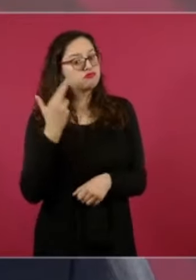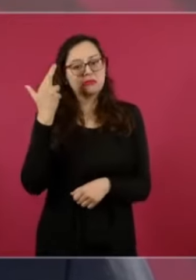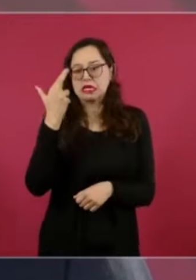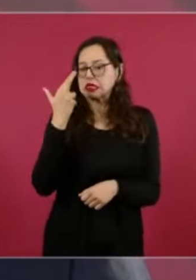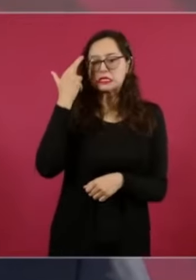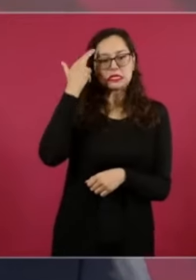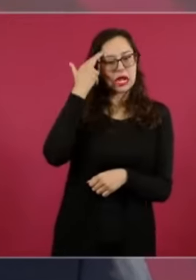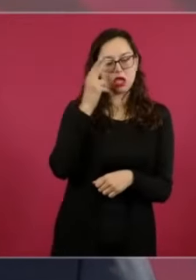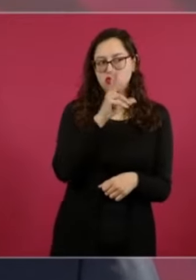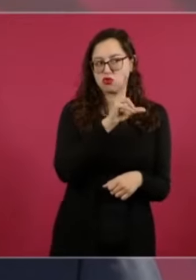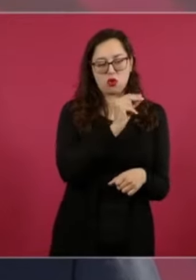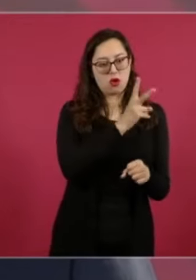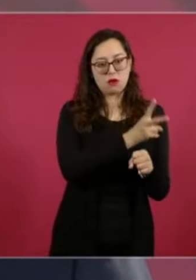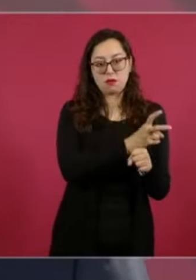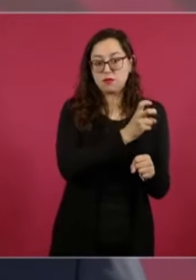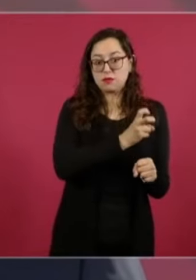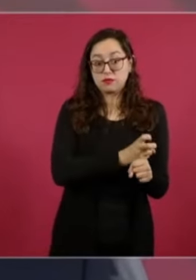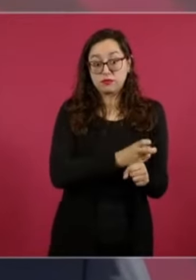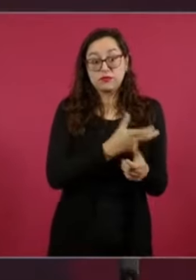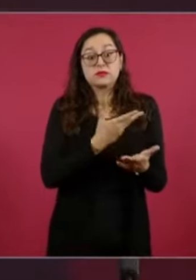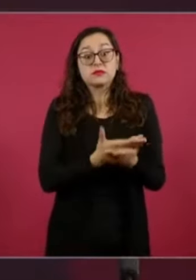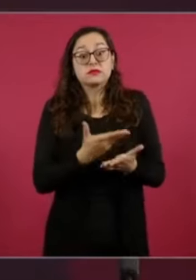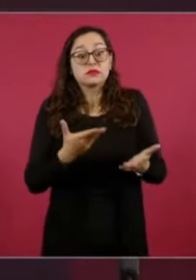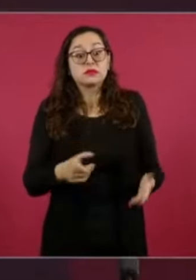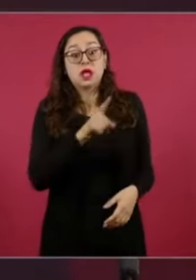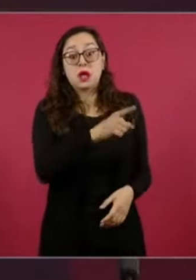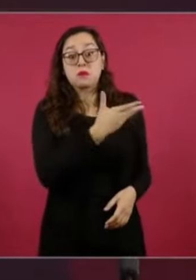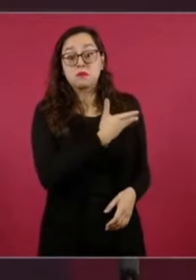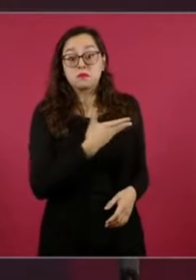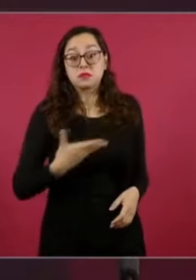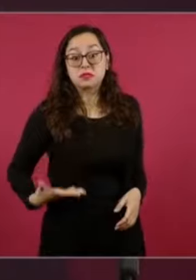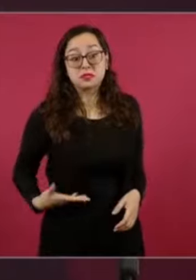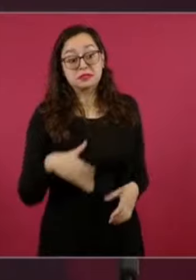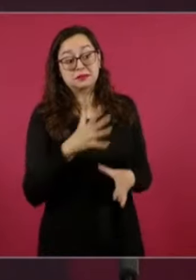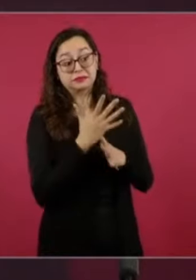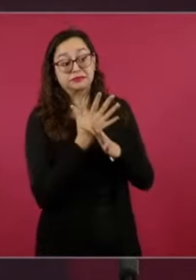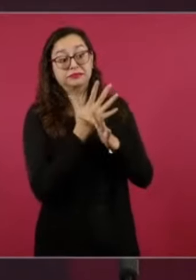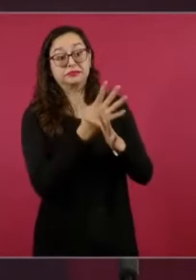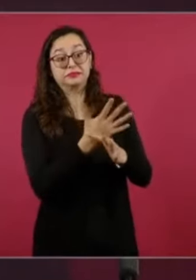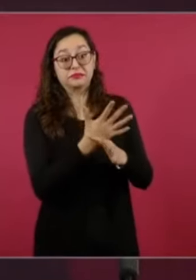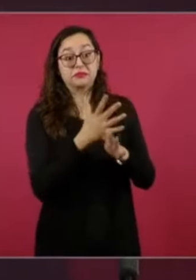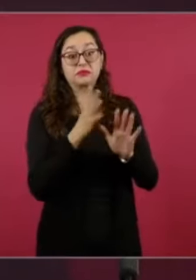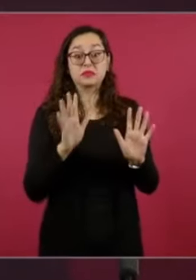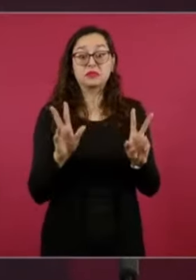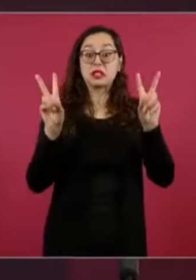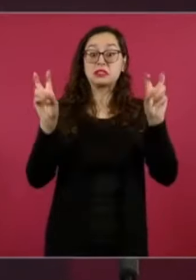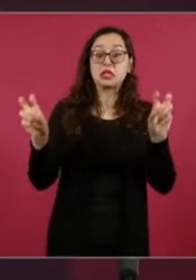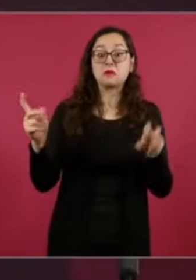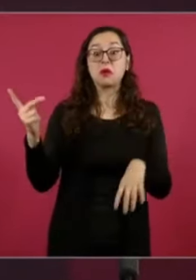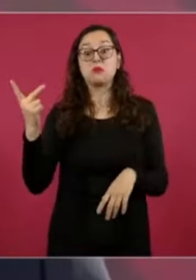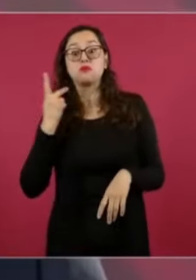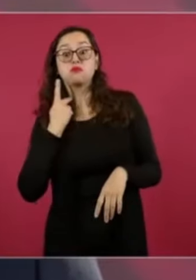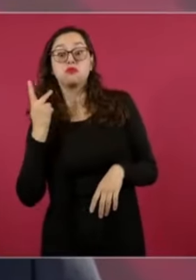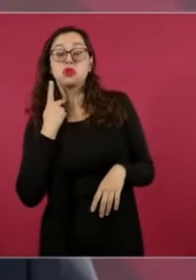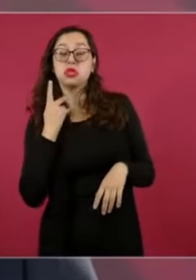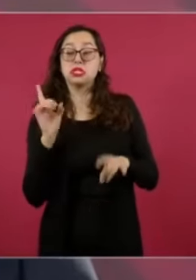está sugiriendo que fue una cuestión política, dice. Sí, claro que fue una